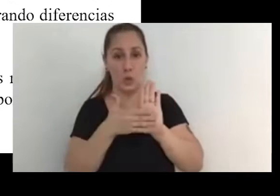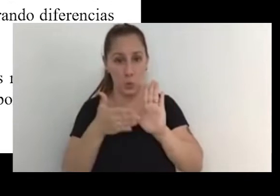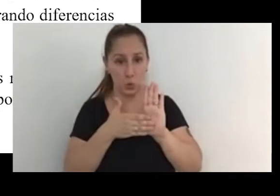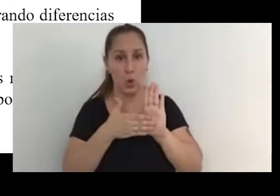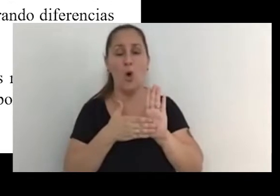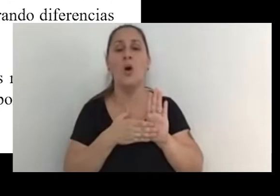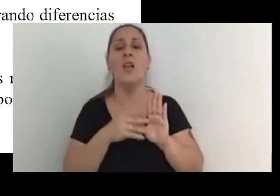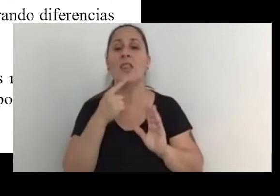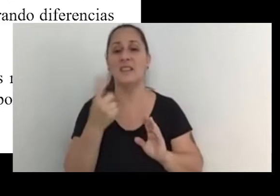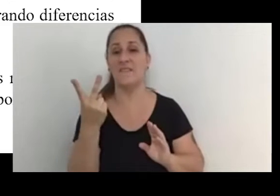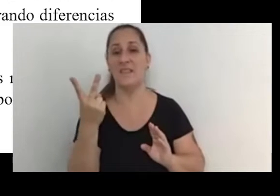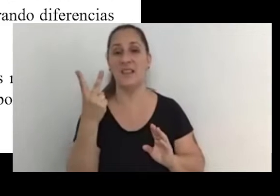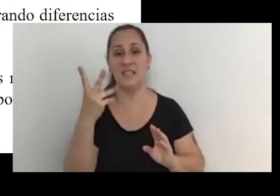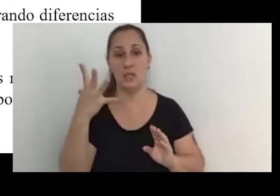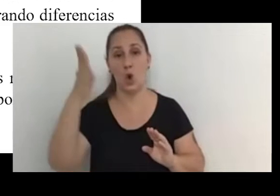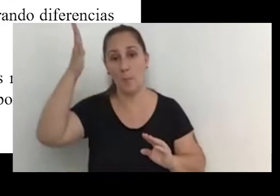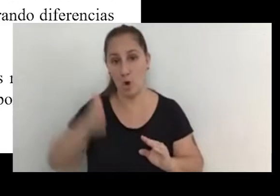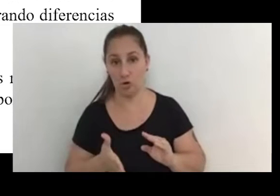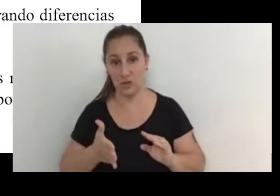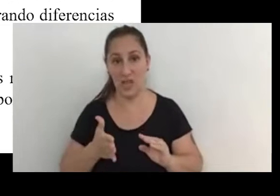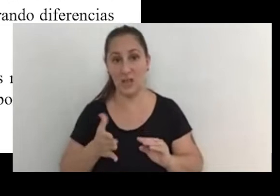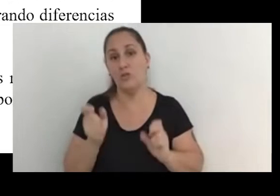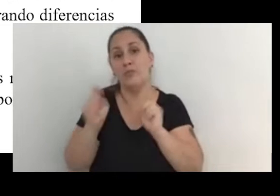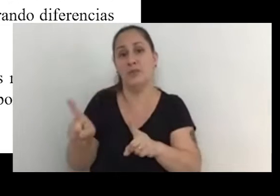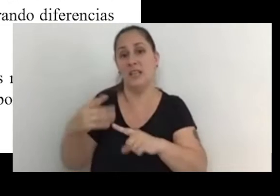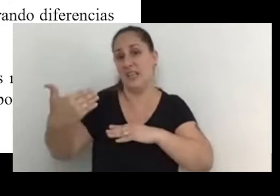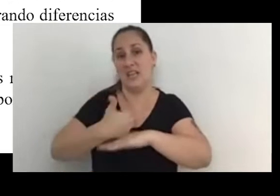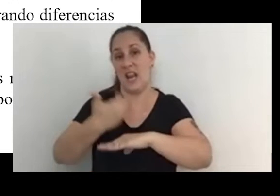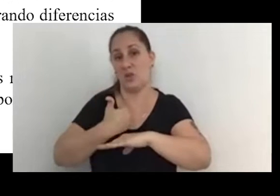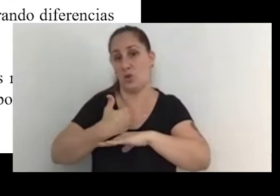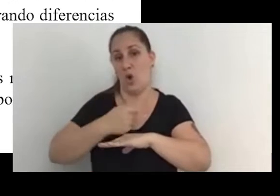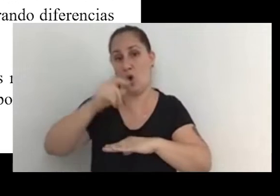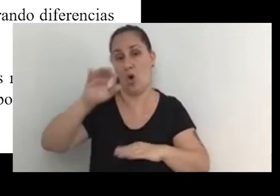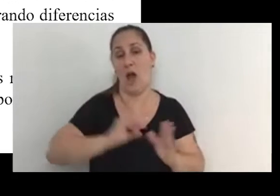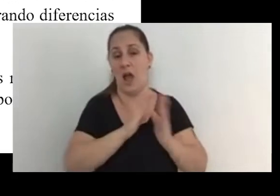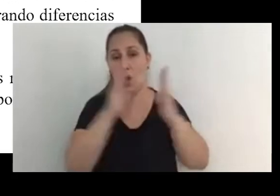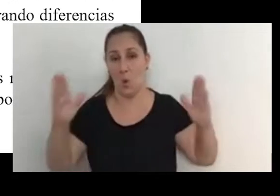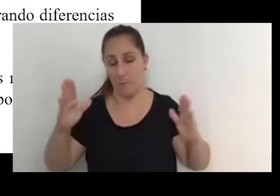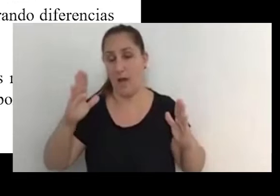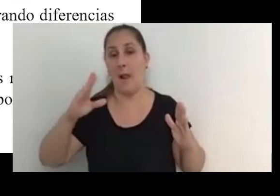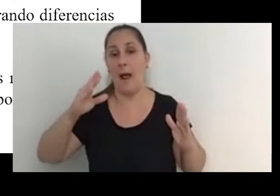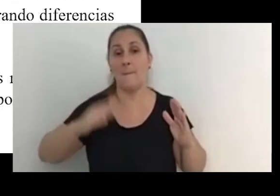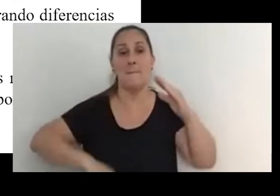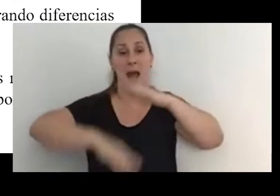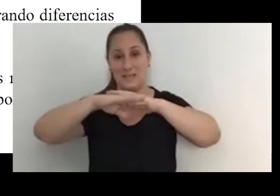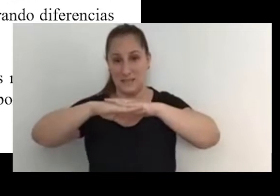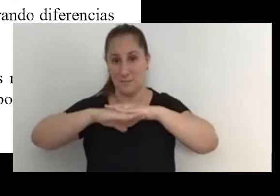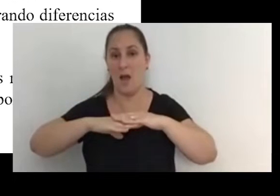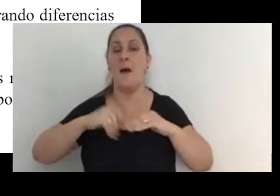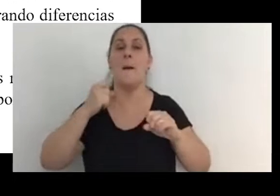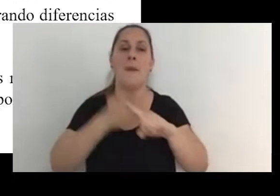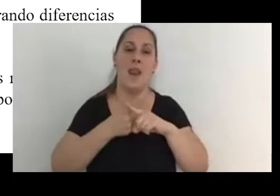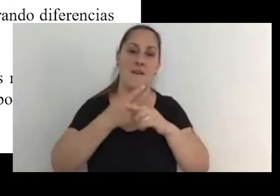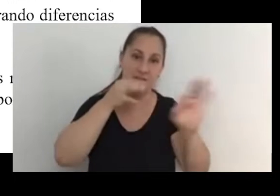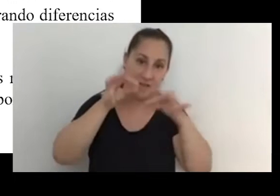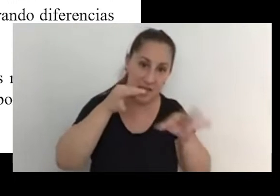el 25% del ingreso bruto de la categoría máxima, ya sea para venta de bienes o